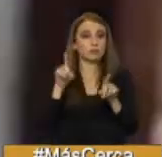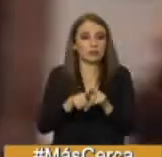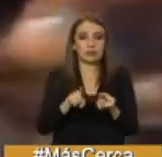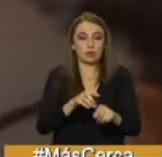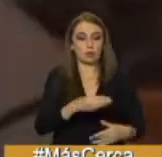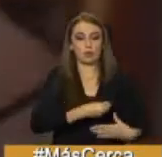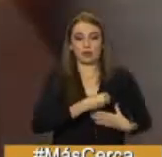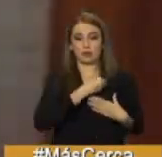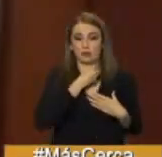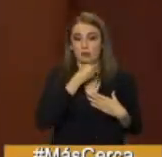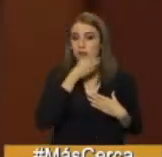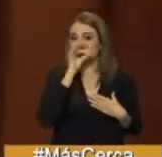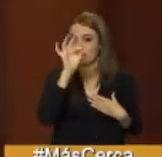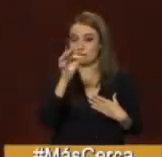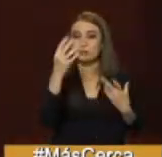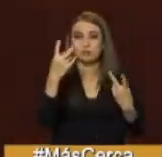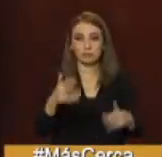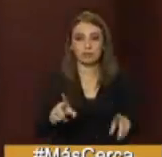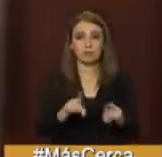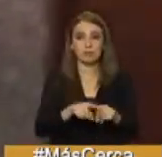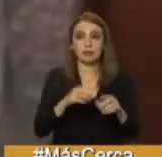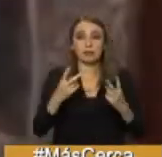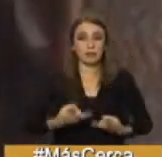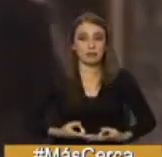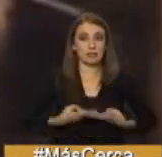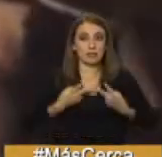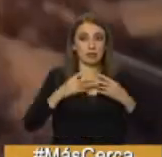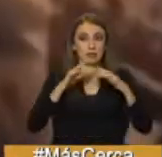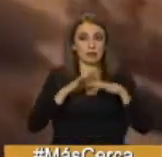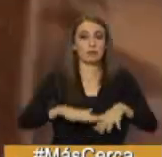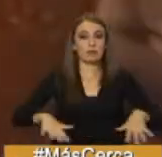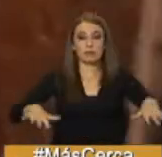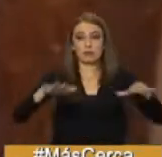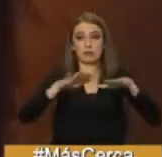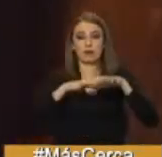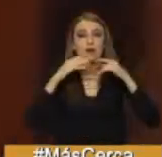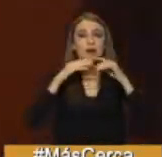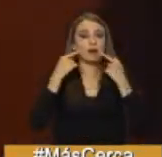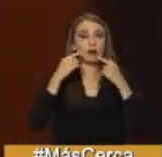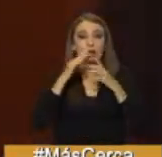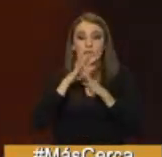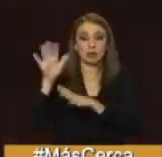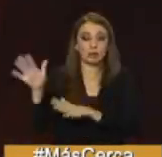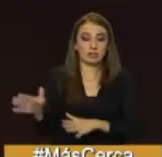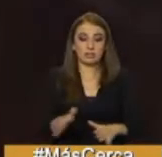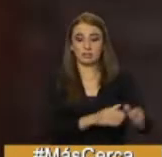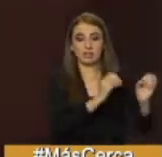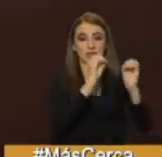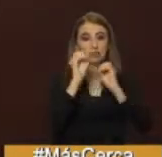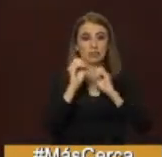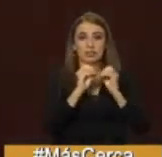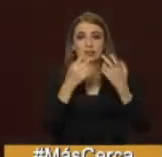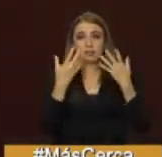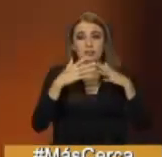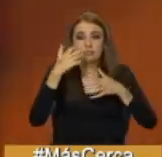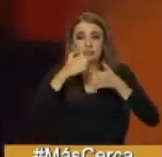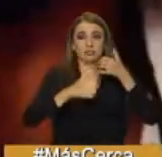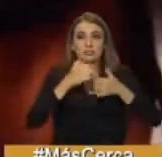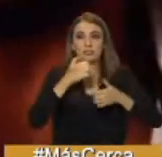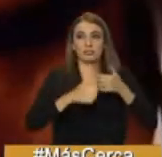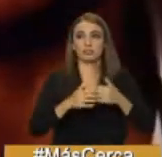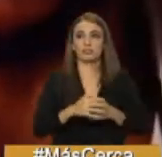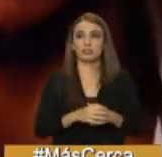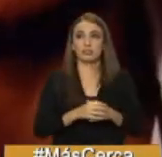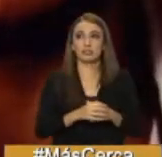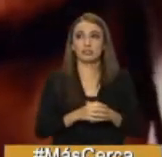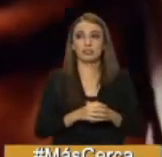este grupo social, que tiene su vida marcada y establecida, y una ruptura en su orden se convierte en un grave problema.